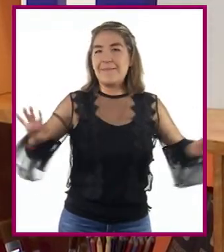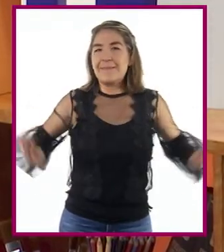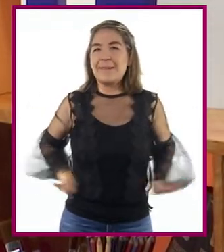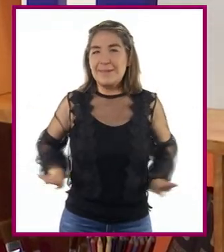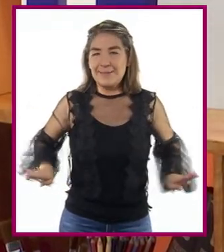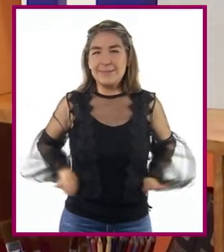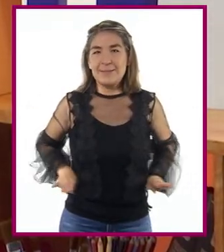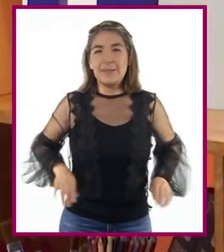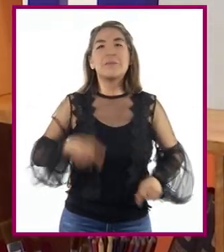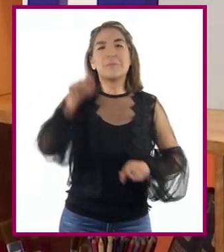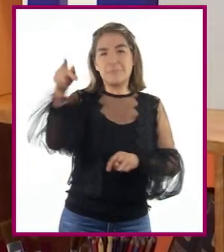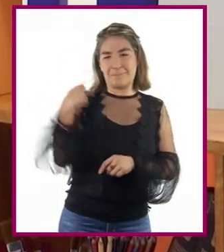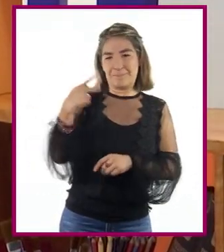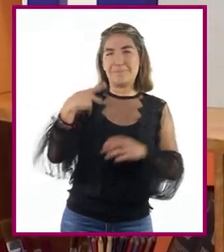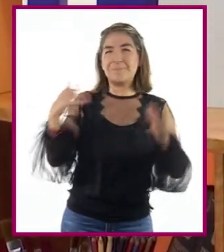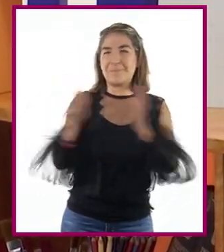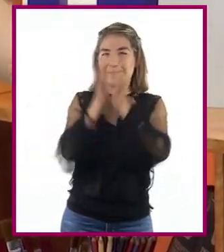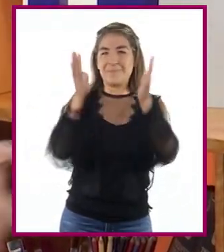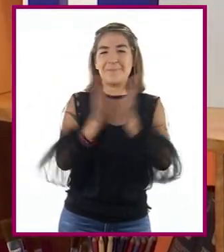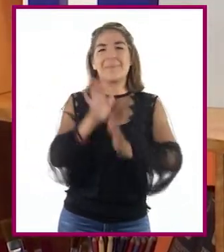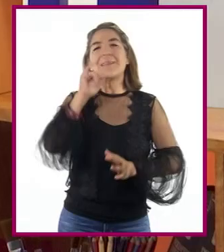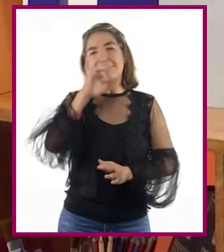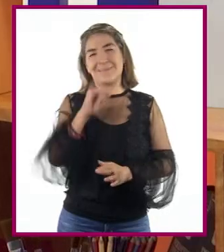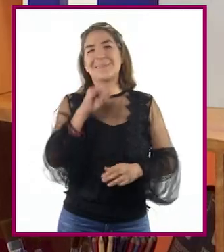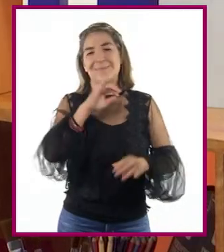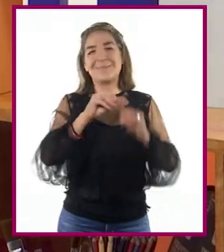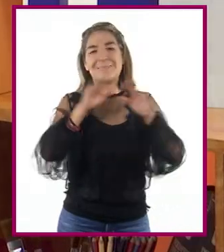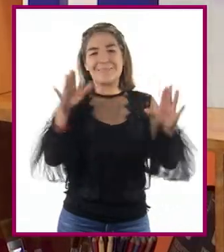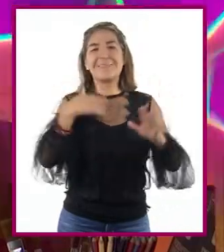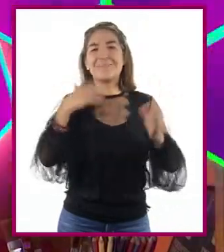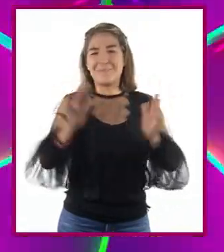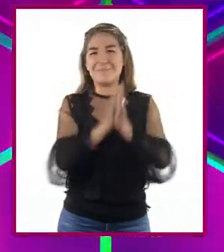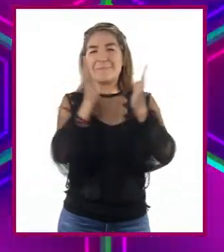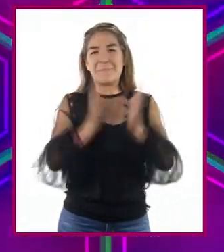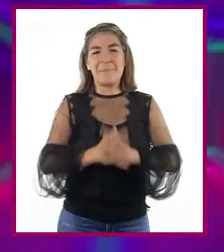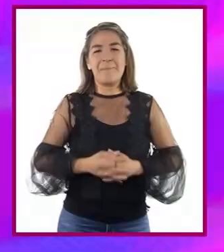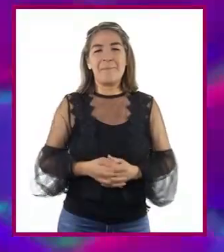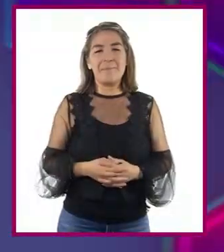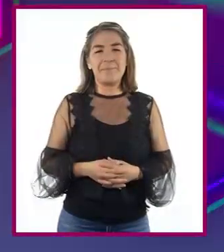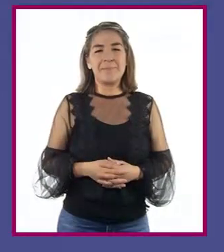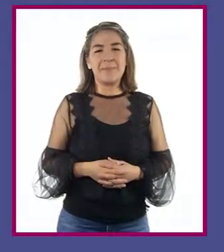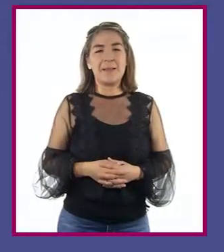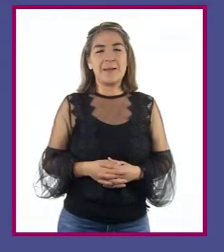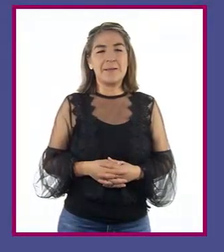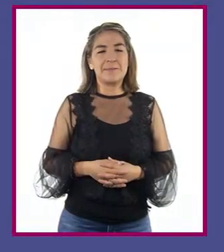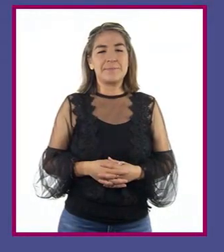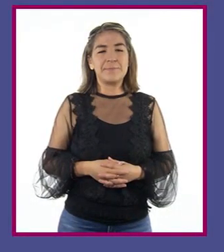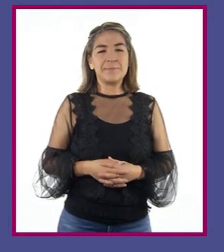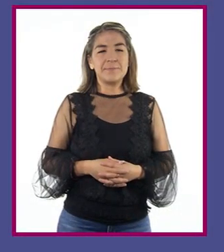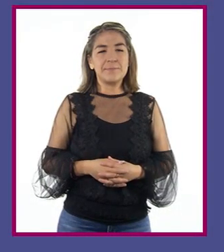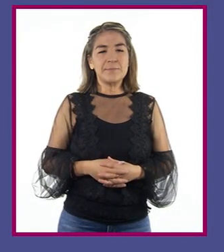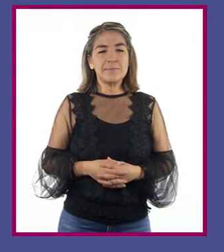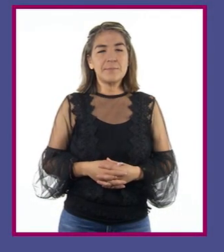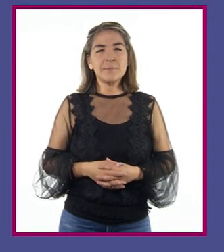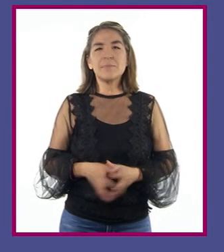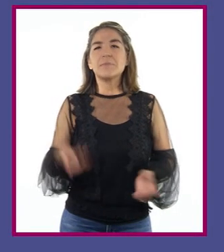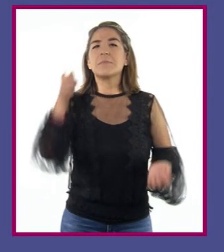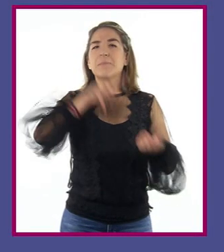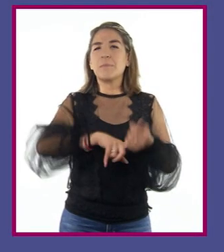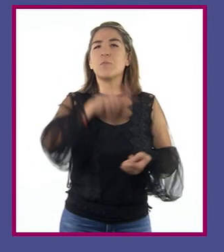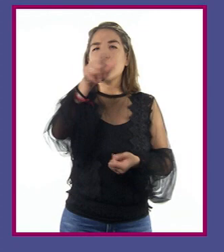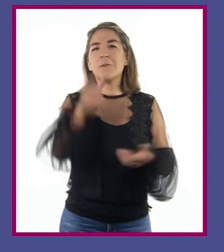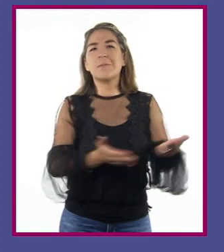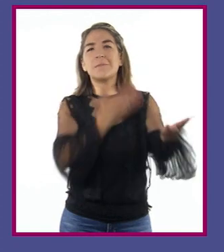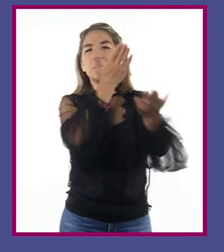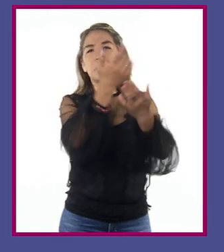características. ¿Participas con nosotros, Enrique? ¡Claro que sí, profesora! Es aquella que enviamos